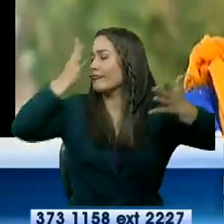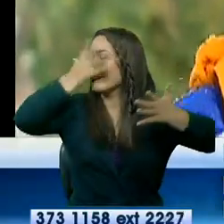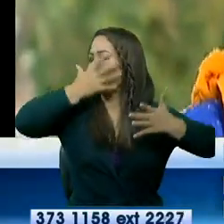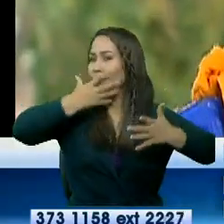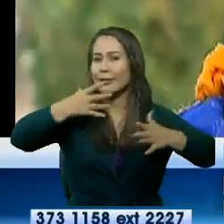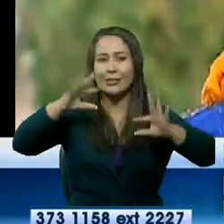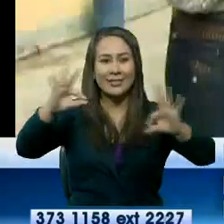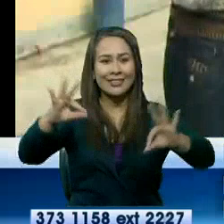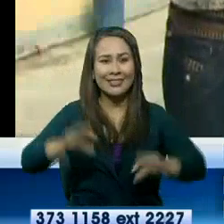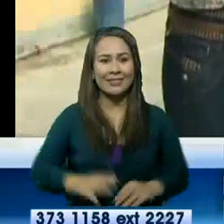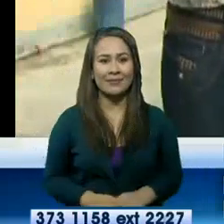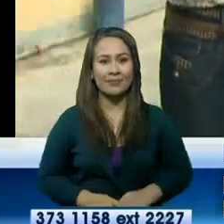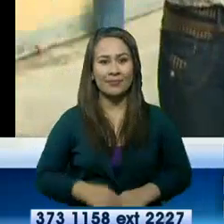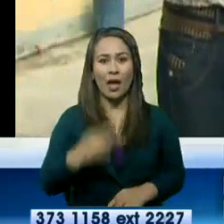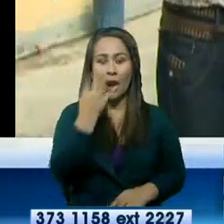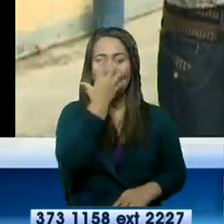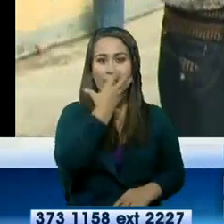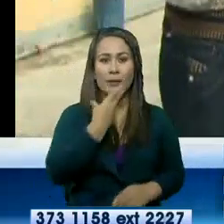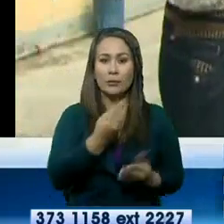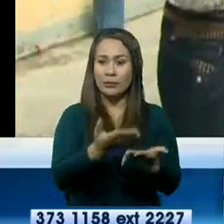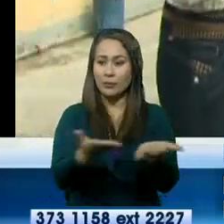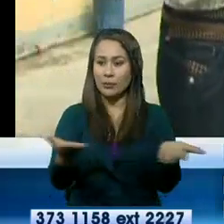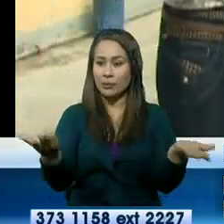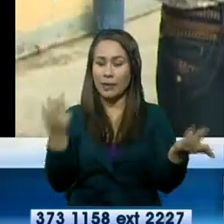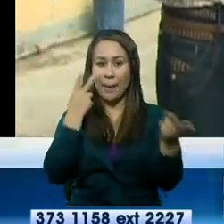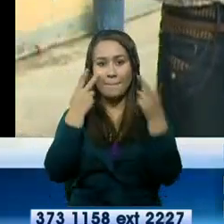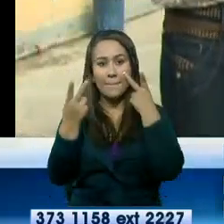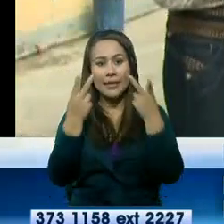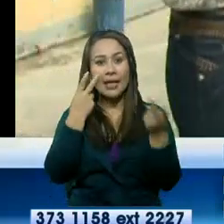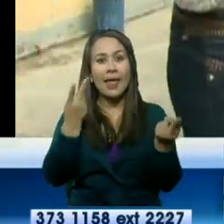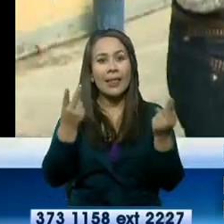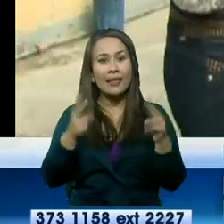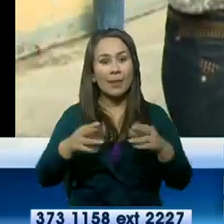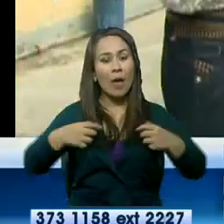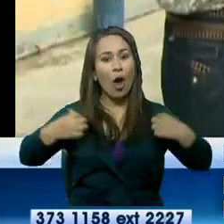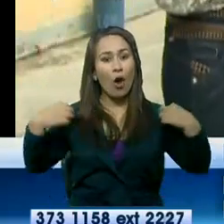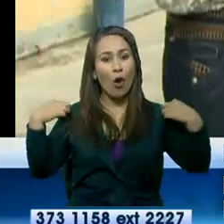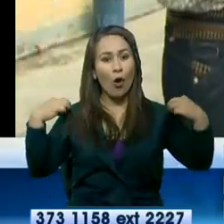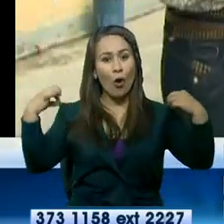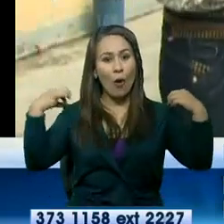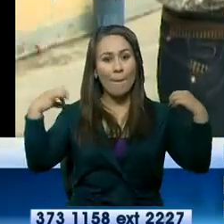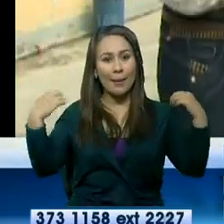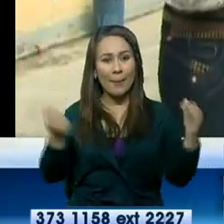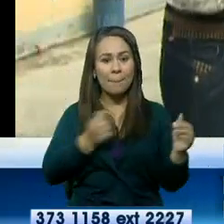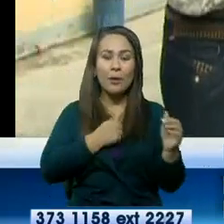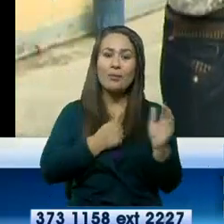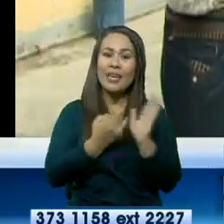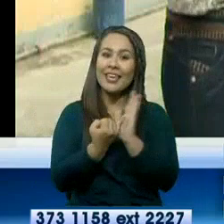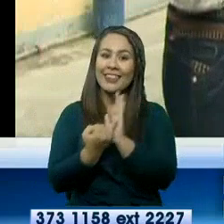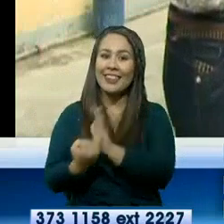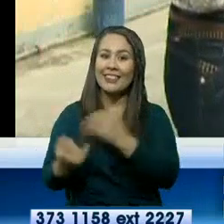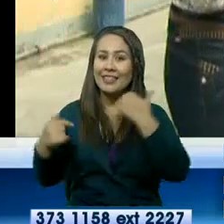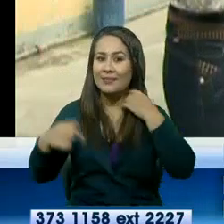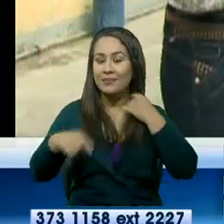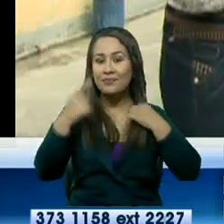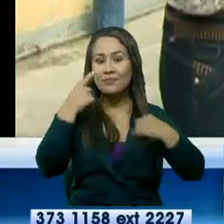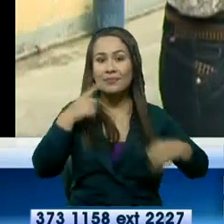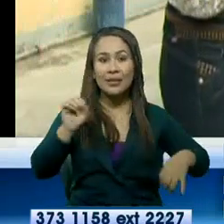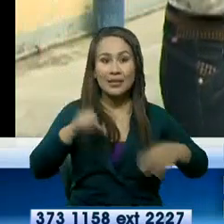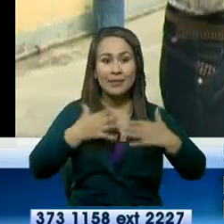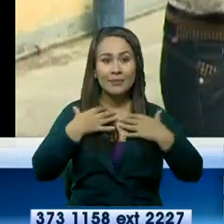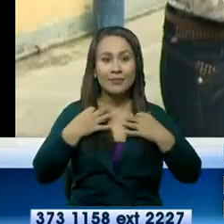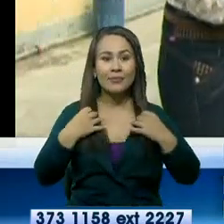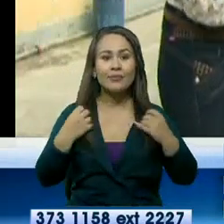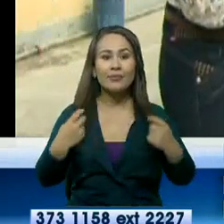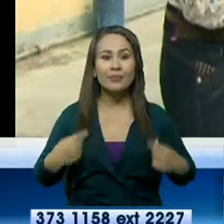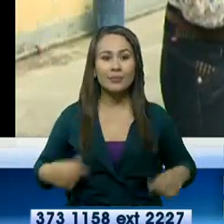muy maravilloso. Del hermoso paisaje, como usted lo decía, pero también es la vestimenta la que nos identifica, la que les identifica. Entonces, hablemos también,